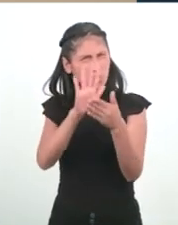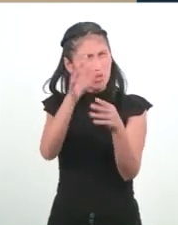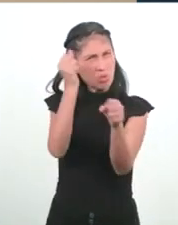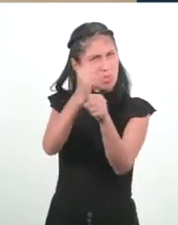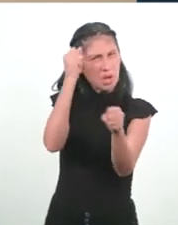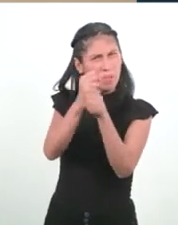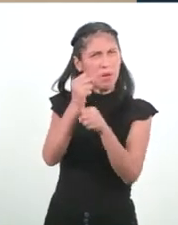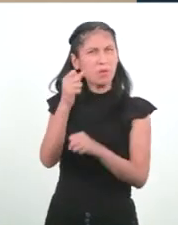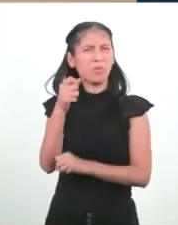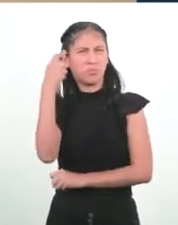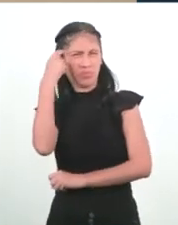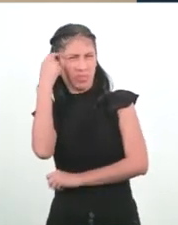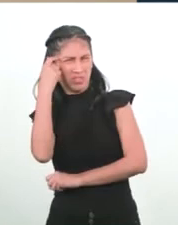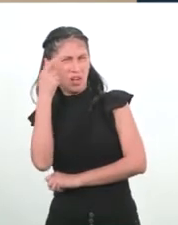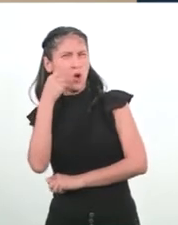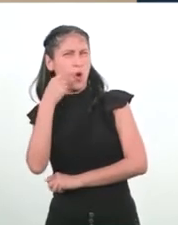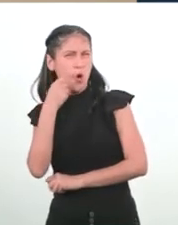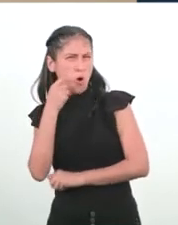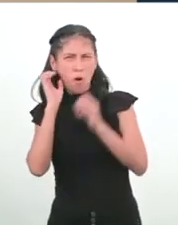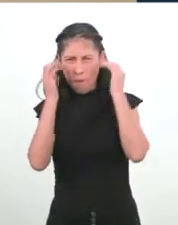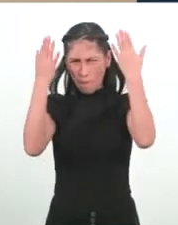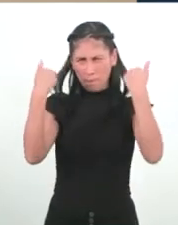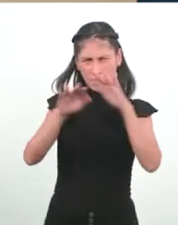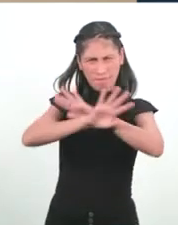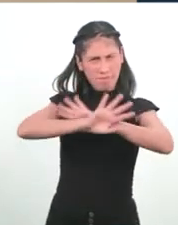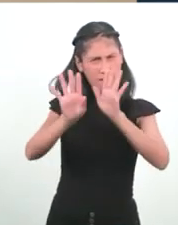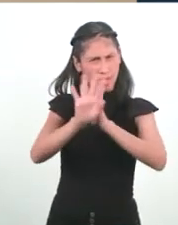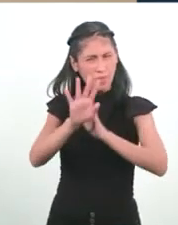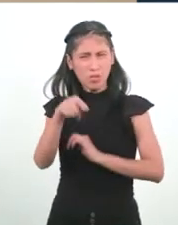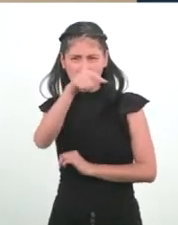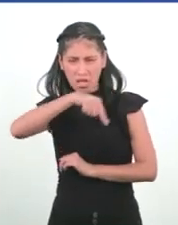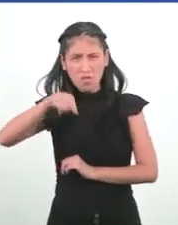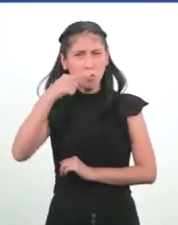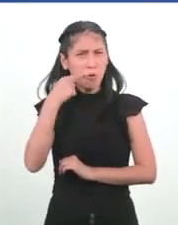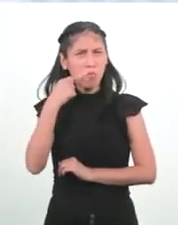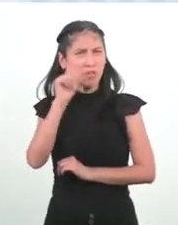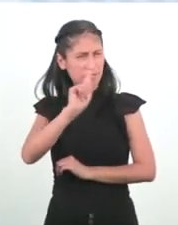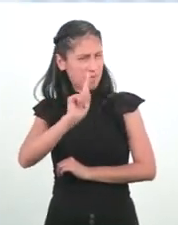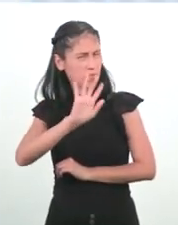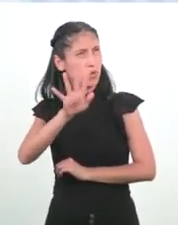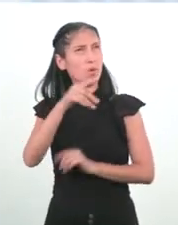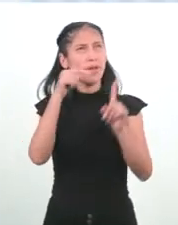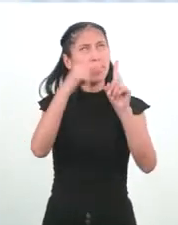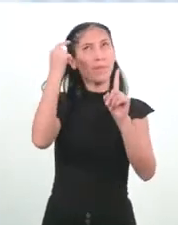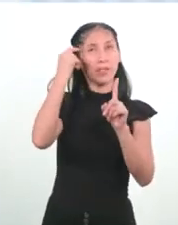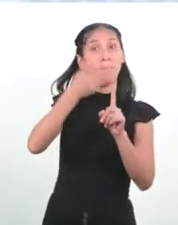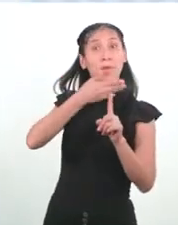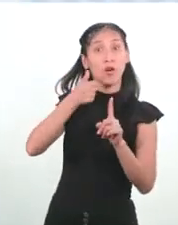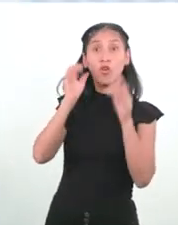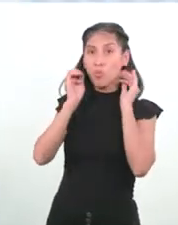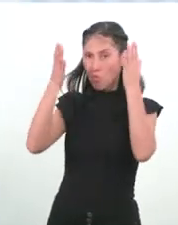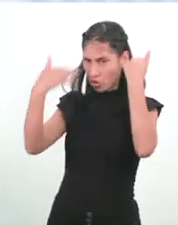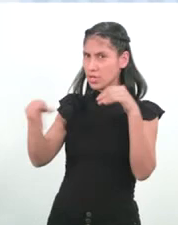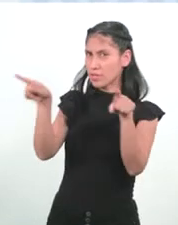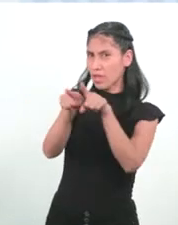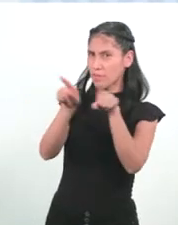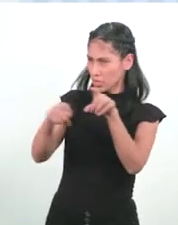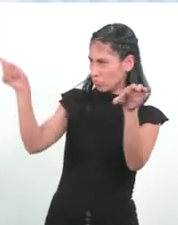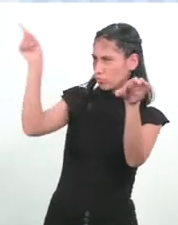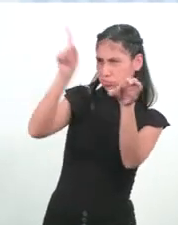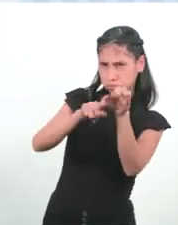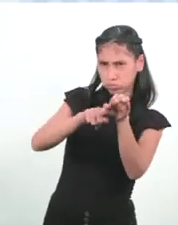lo convierte en una oportunidad laboral dirigido a mujeres. Para identificar cuál es el